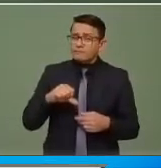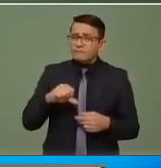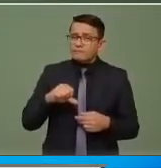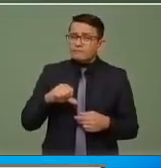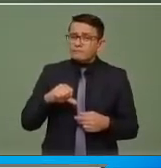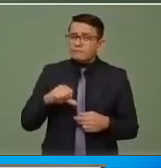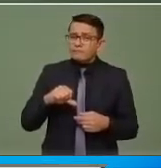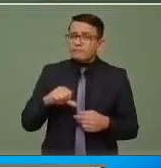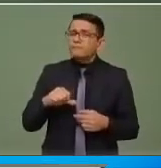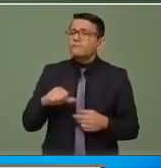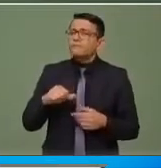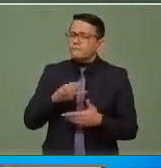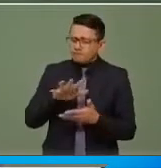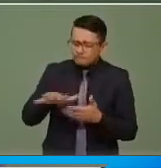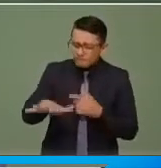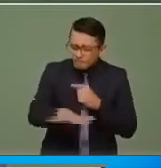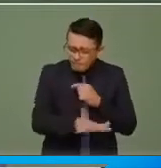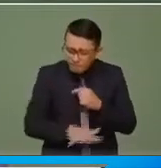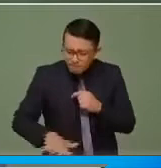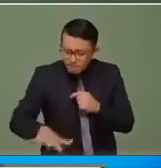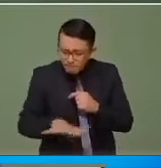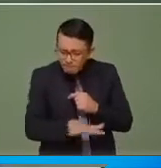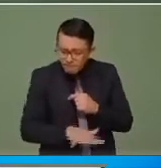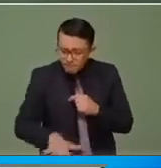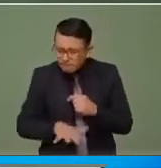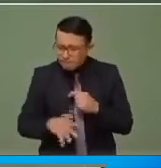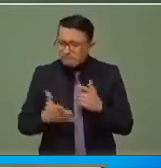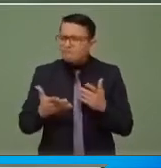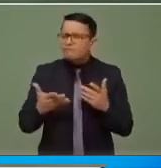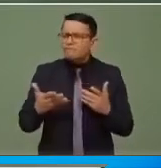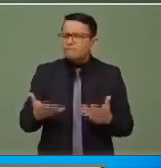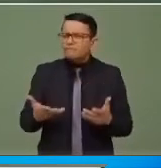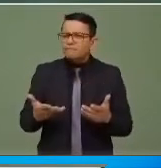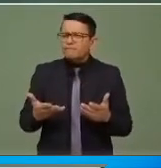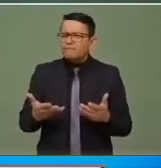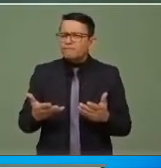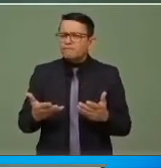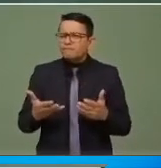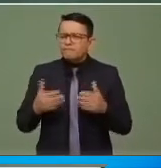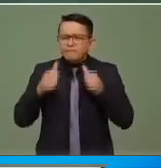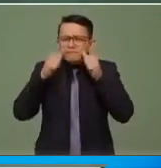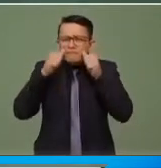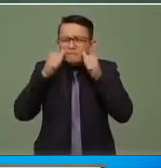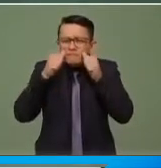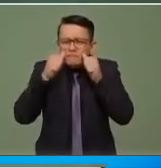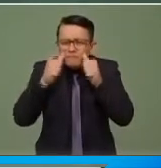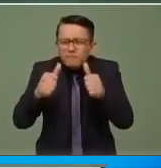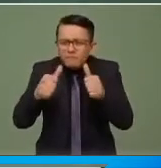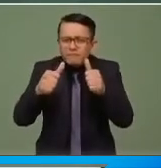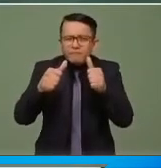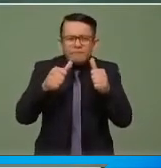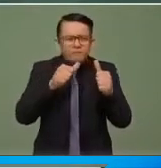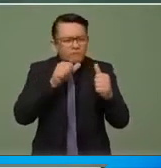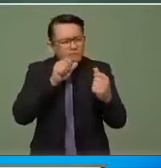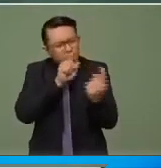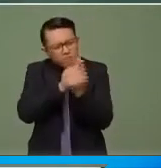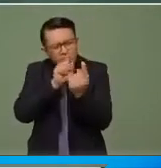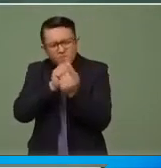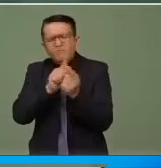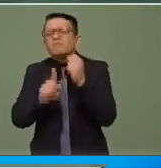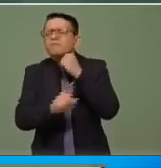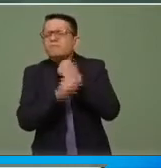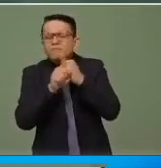este modelo se logró disminuir la violencia. Es un modelo de mando único como el propuesto en la Guardia Nacional. En cuanto a las